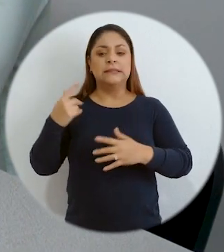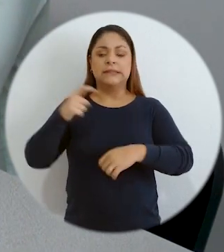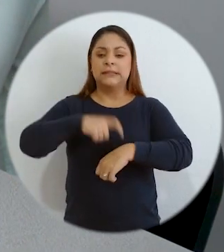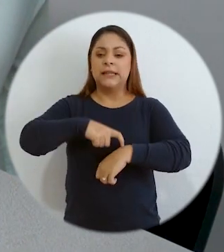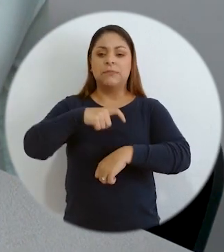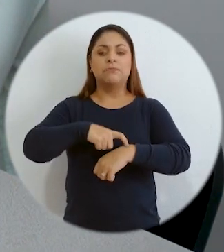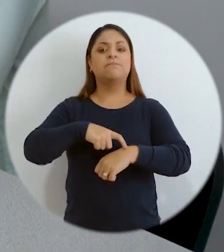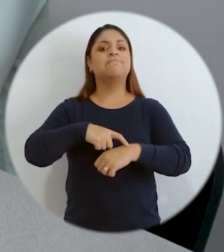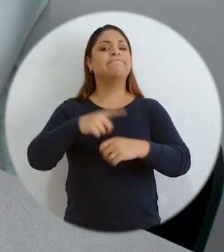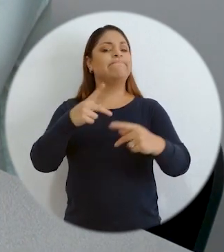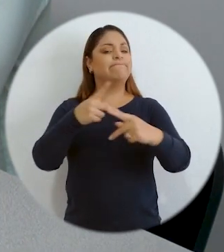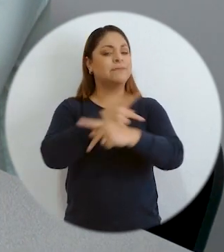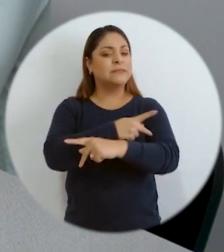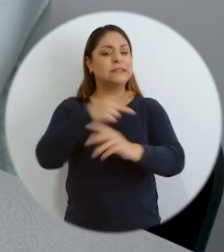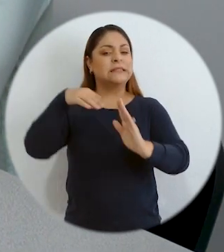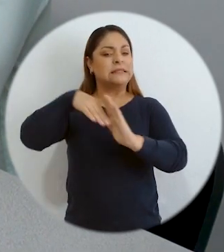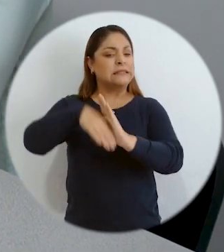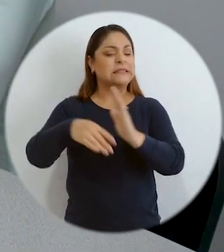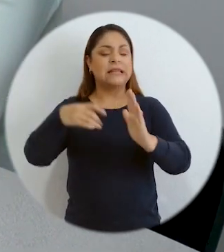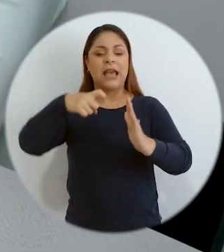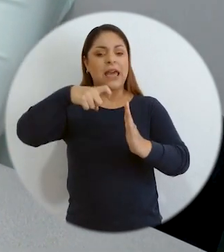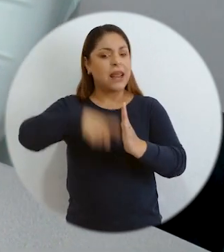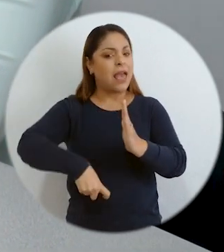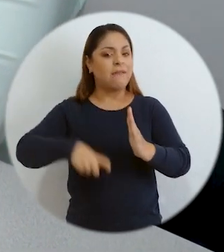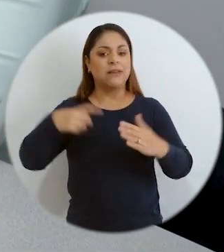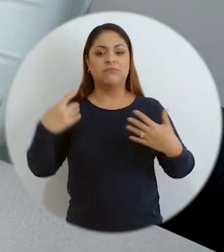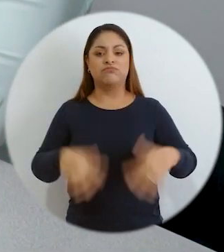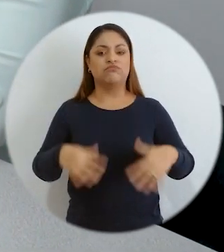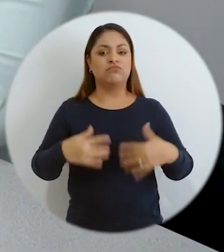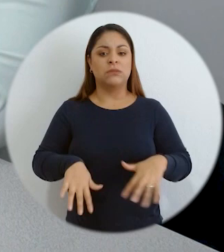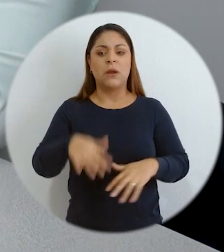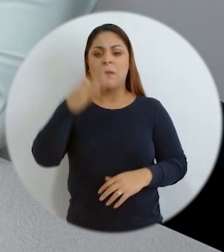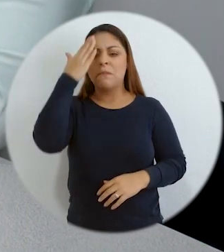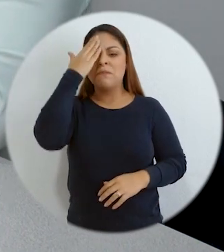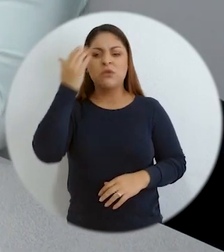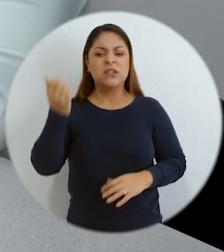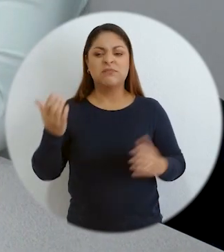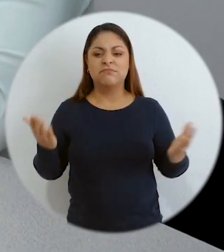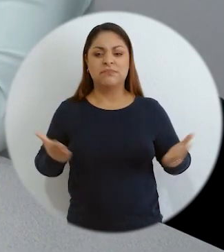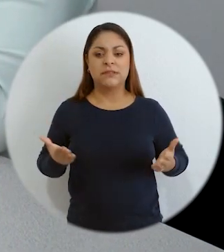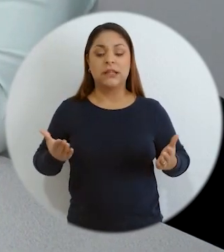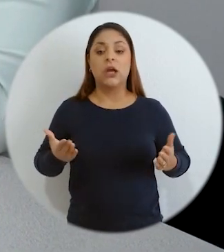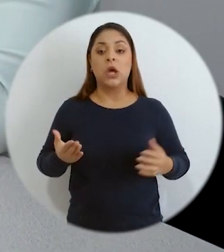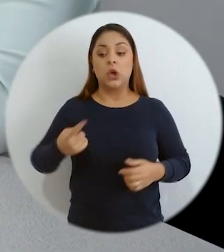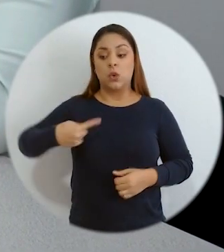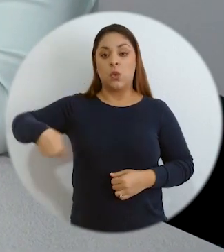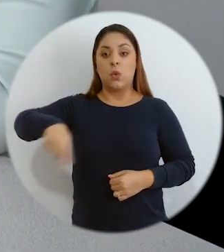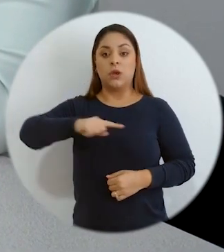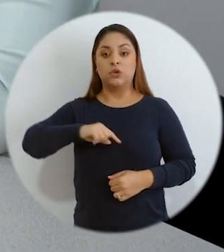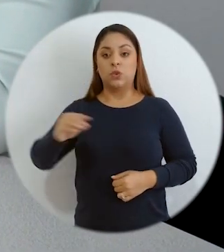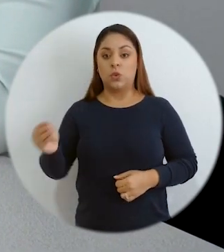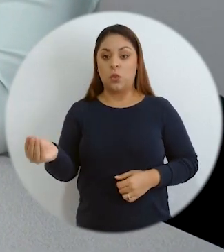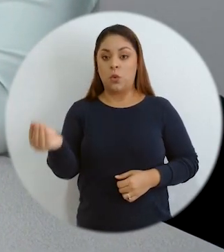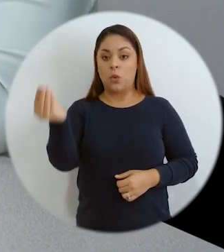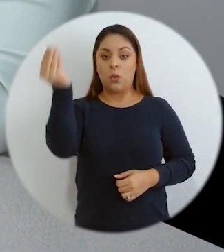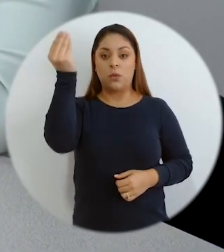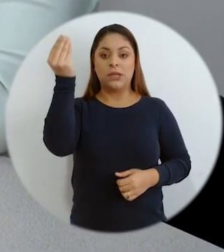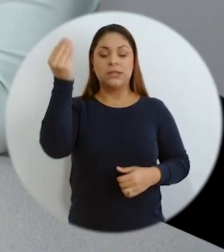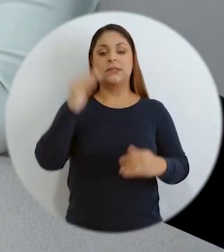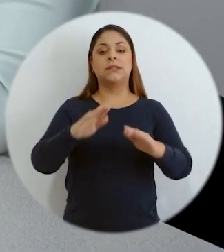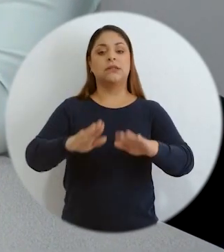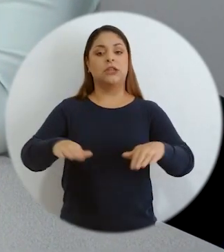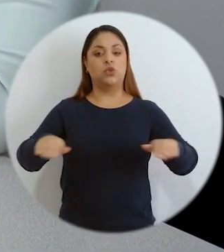tiempo, con el pasar de las semanas, más aún este año, y es el tema de cómo nuestras personas jóvenes, niños,